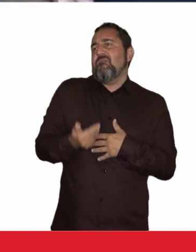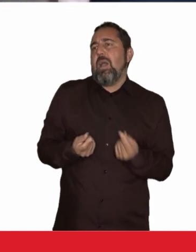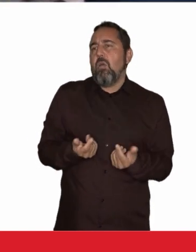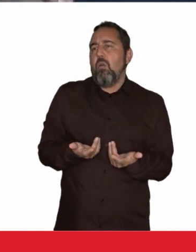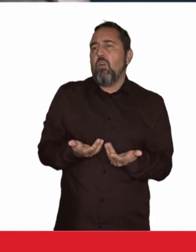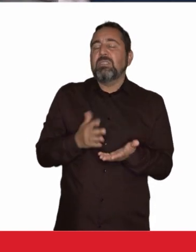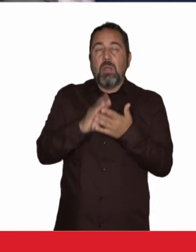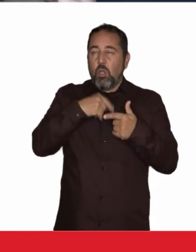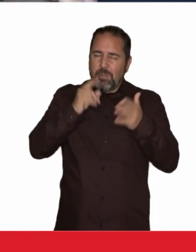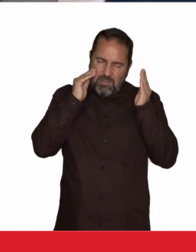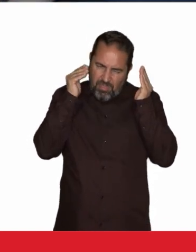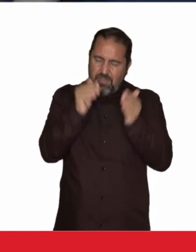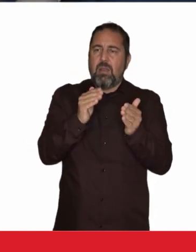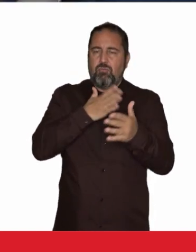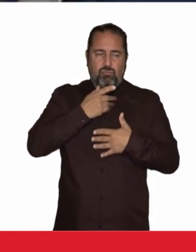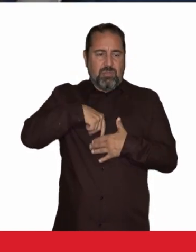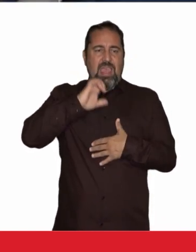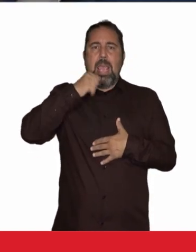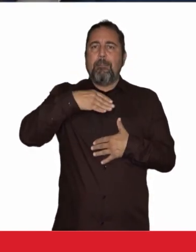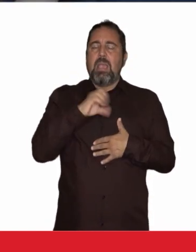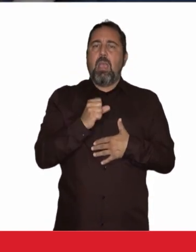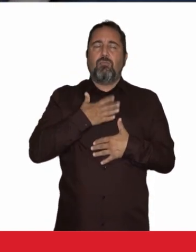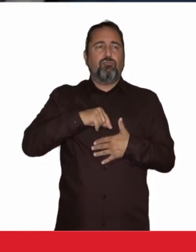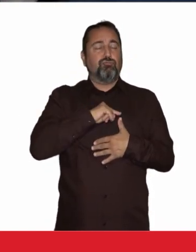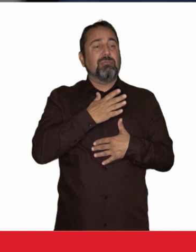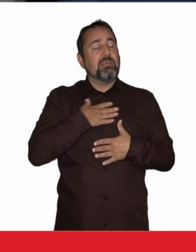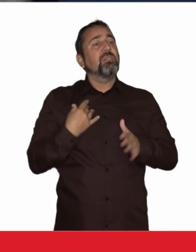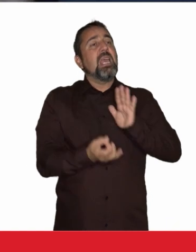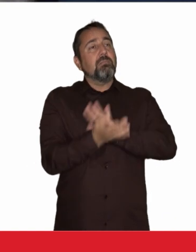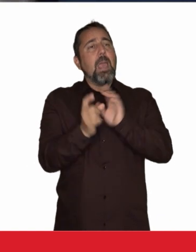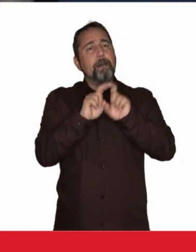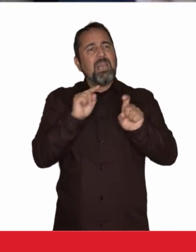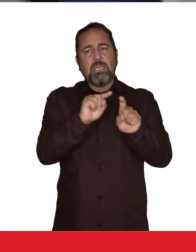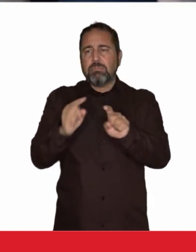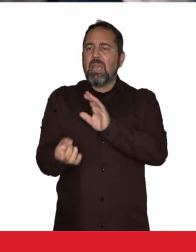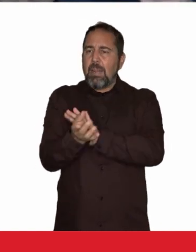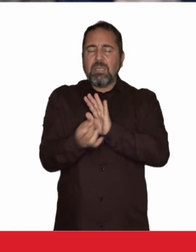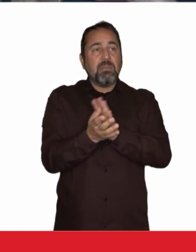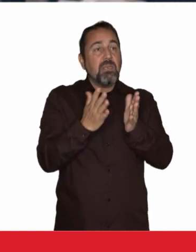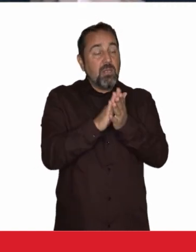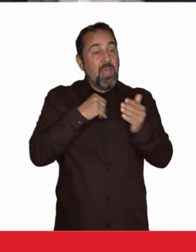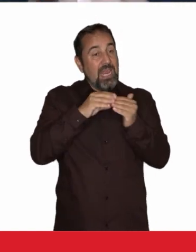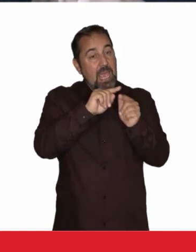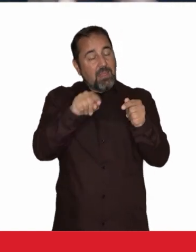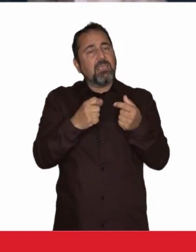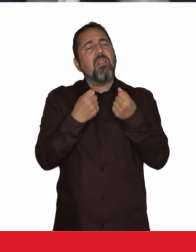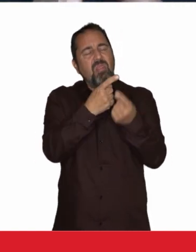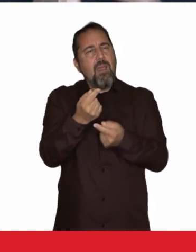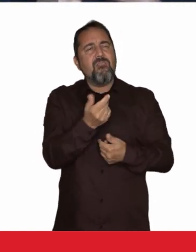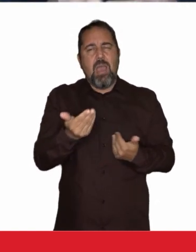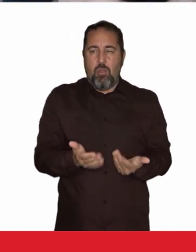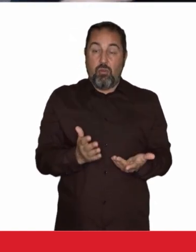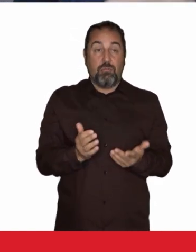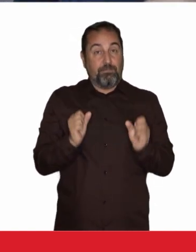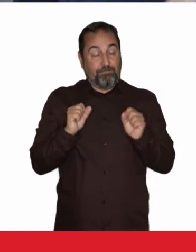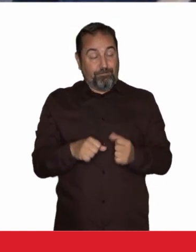que de verdad aporten valor. Y esto es en lo que nosotros estamos muy centrados desde ENCA, en que de verdad creemos empresas que